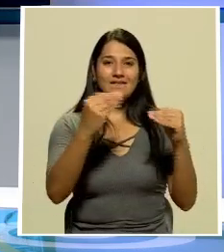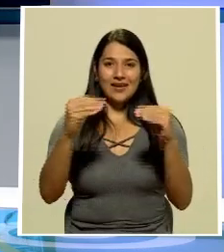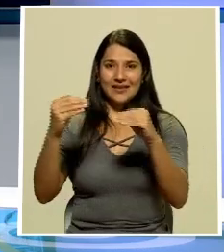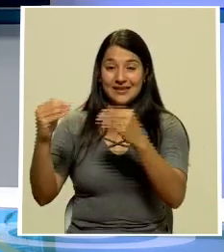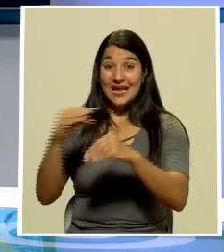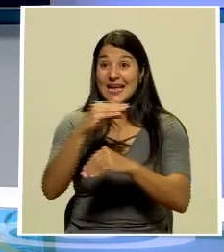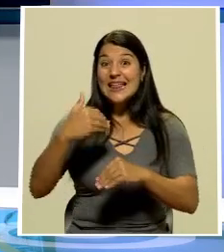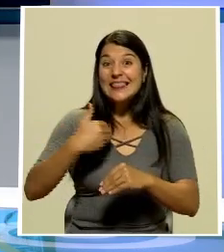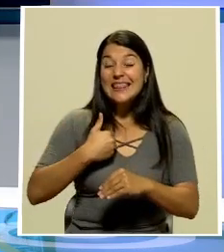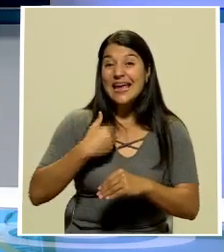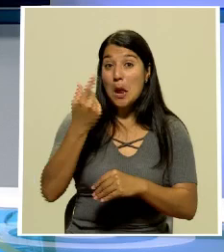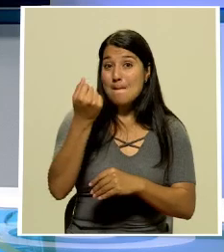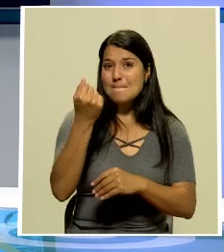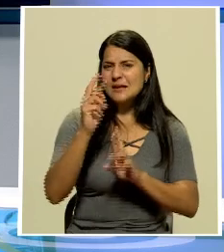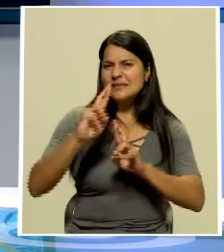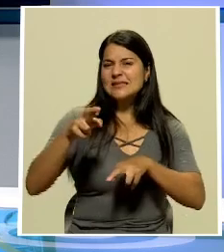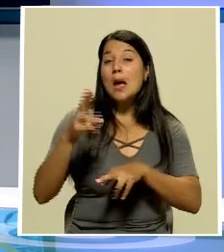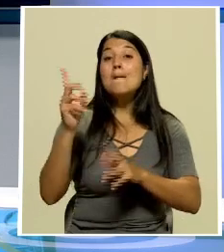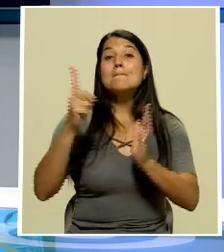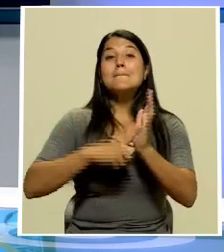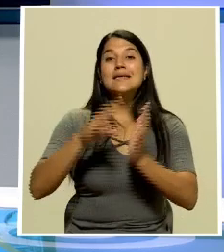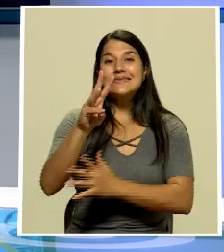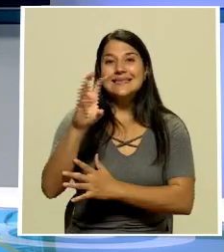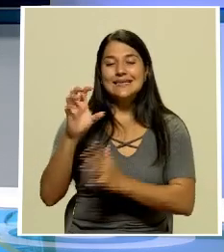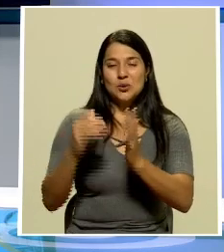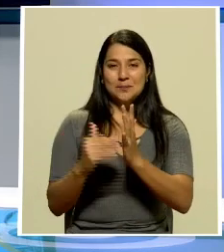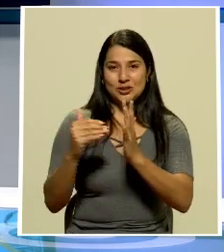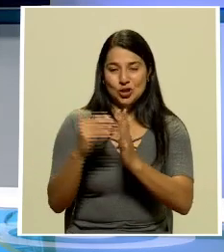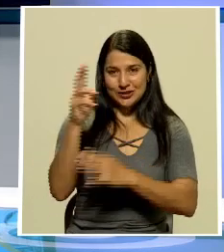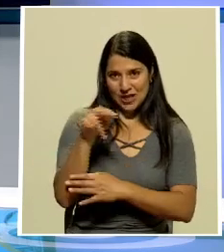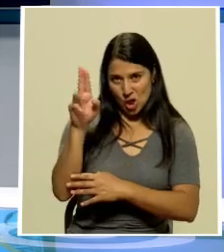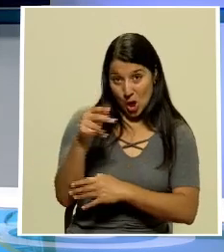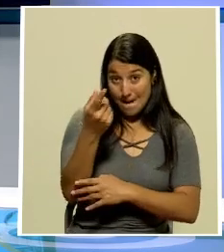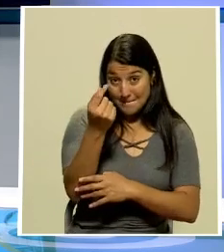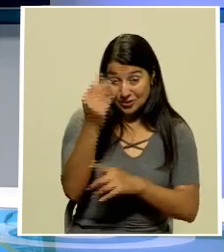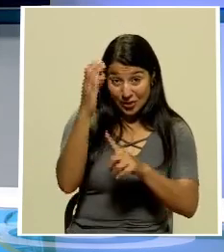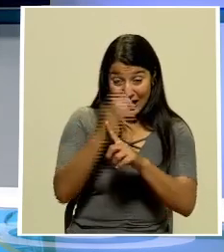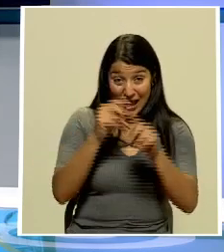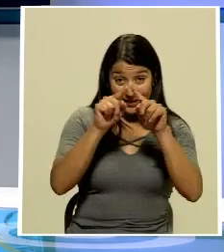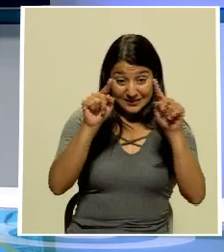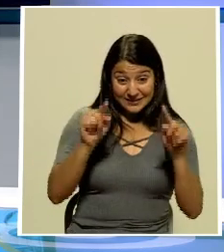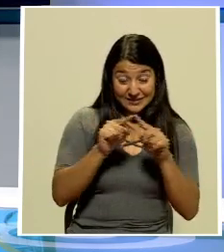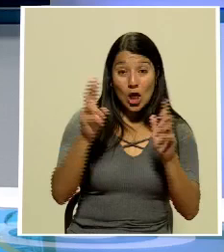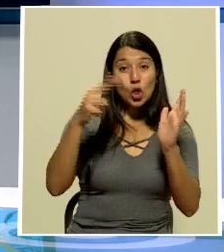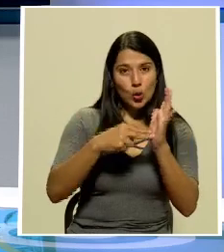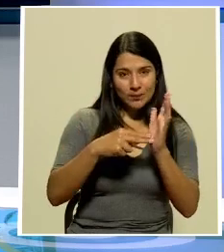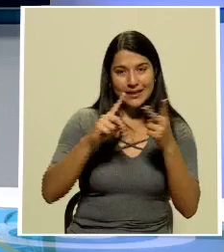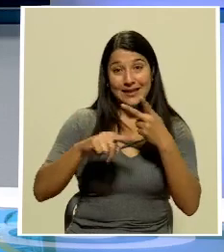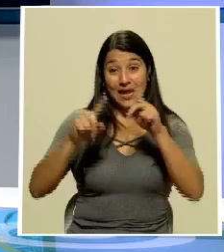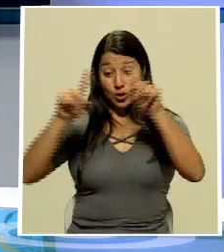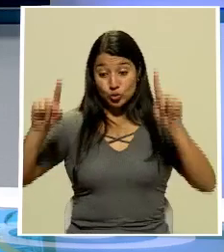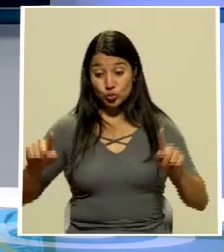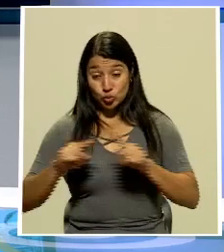un premio mayor de 1.600 millones de colones. El costo de cada fracción es de 2.000 colones y el